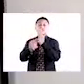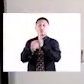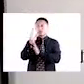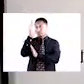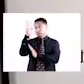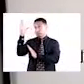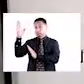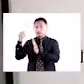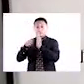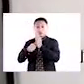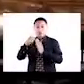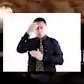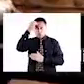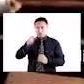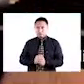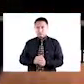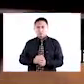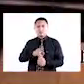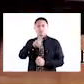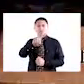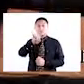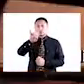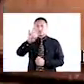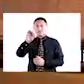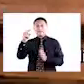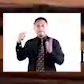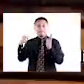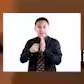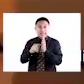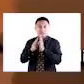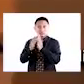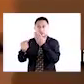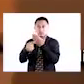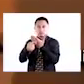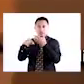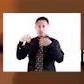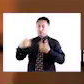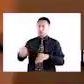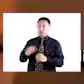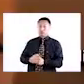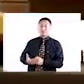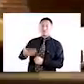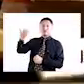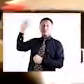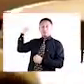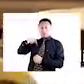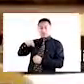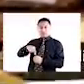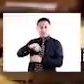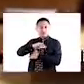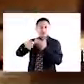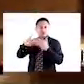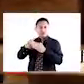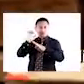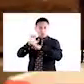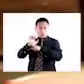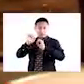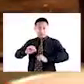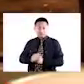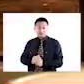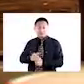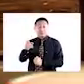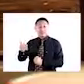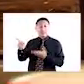La Biblioteca del Ministerio de Cultura tiene registrados más de 270.000 libros, un tesoro nacional e histórico que guarda la memoria de nuestro país. Y